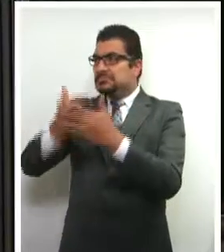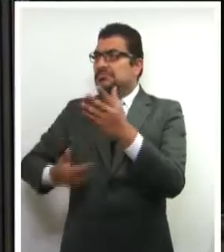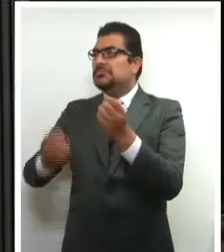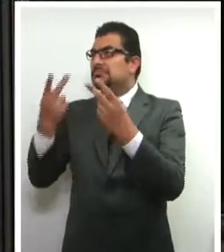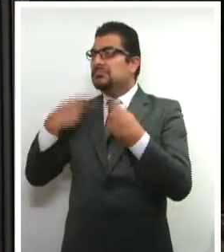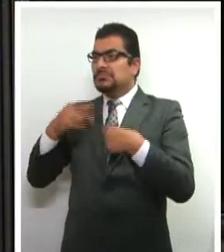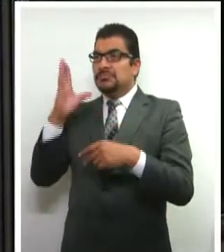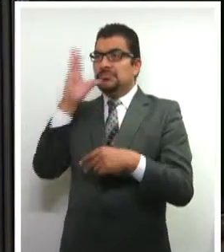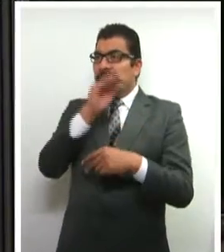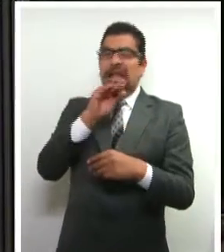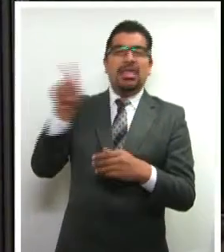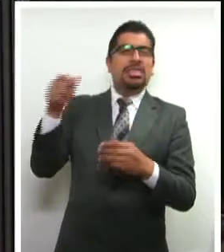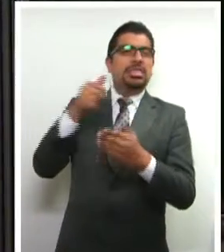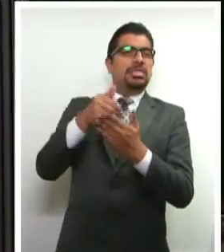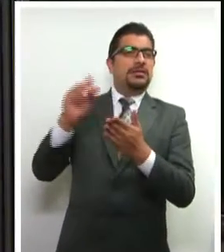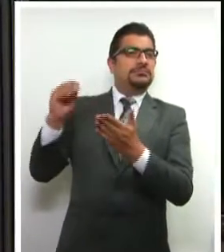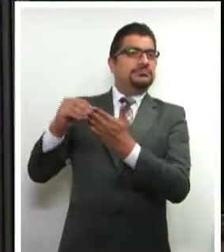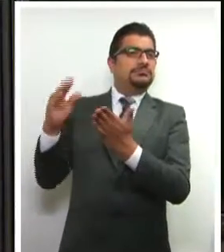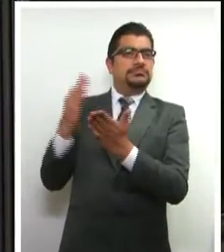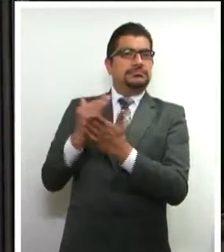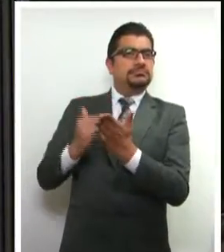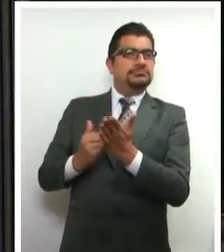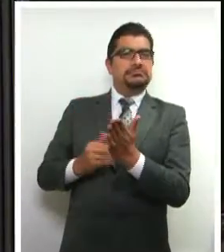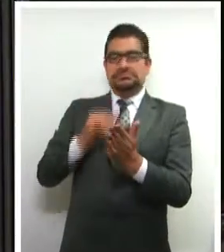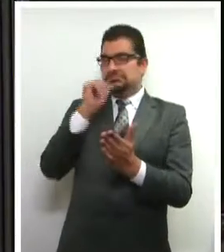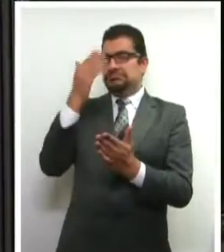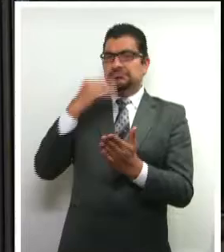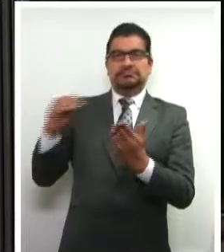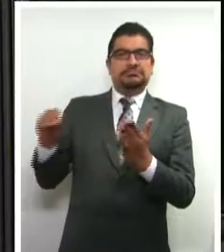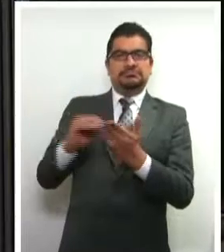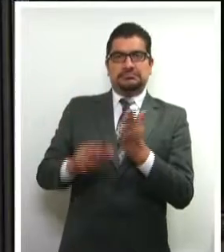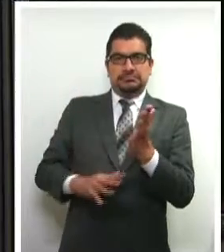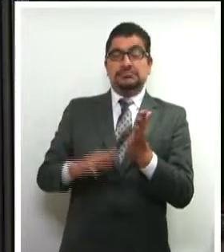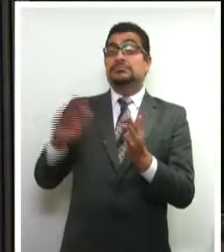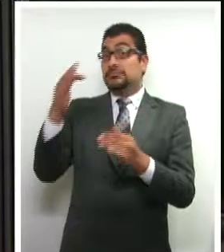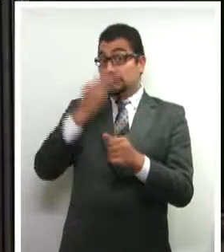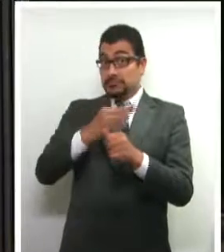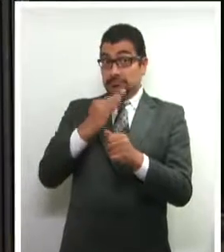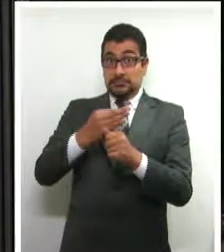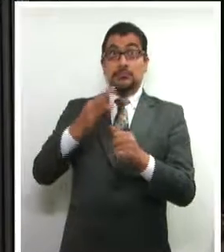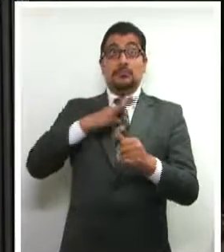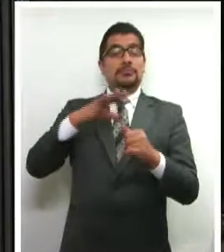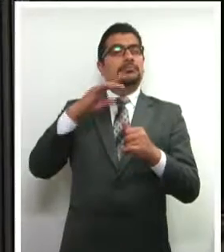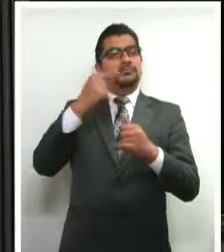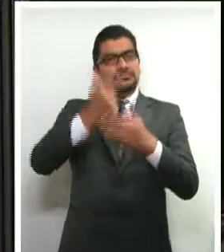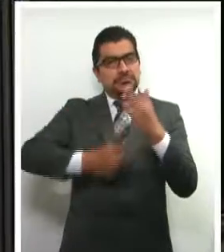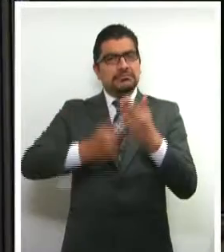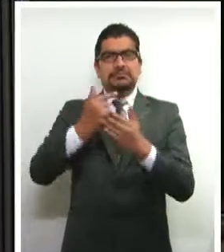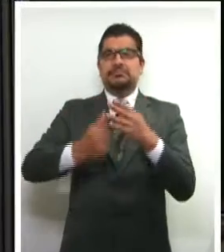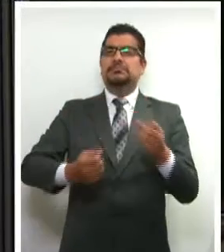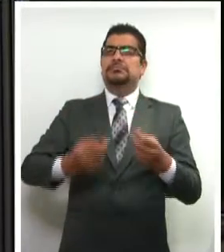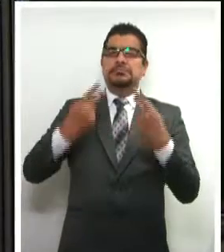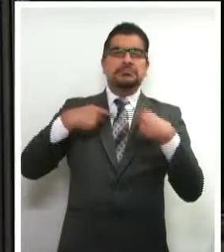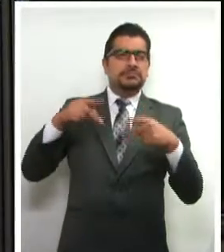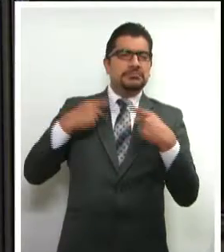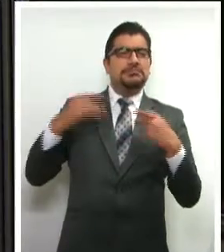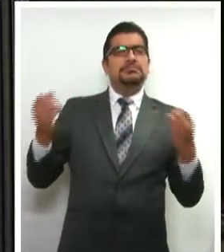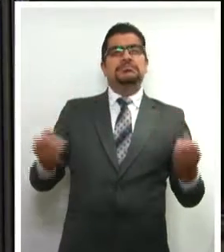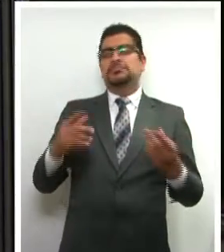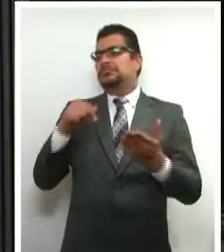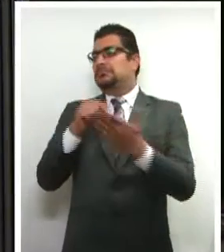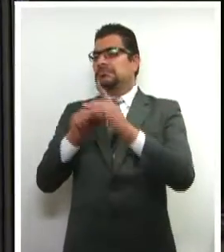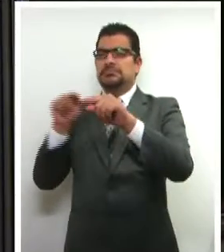afrodescendientes. Hasta hace poco no existían datos censales que permitieran determinar la